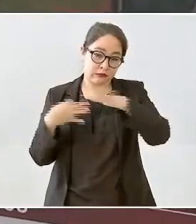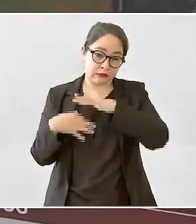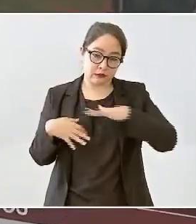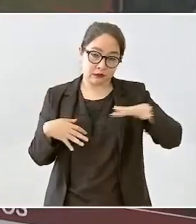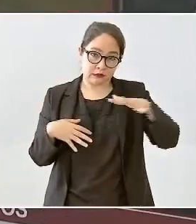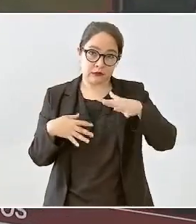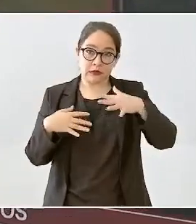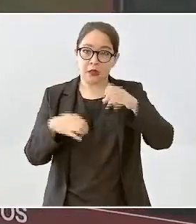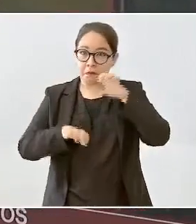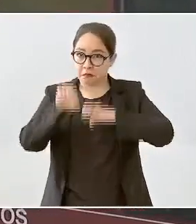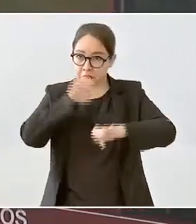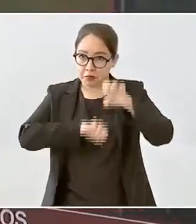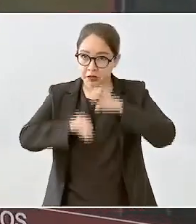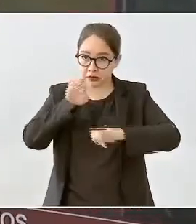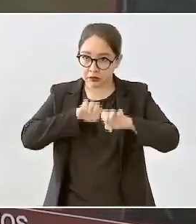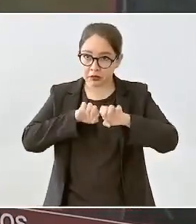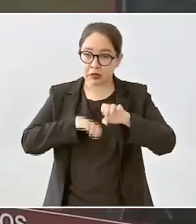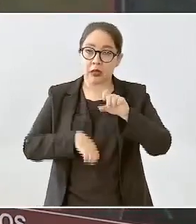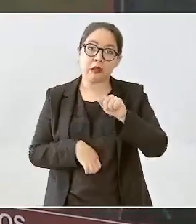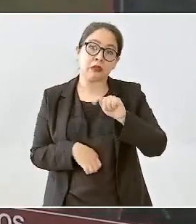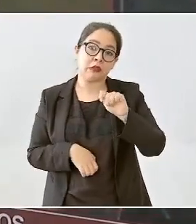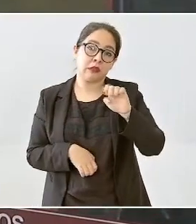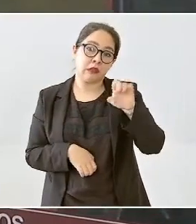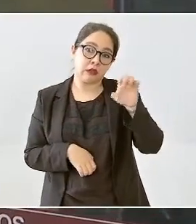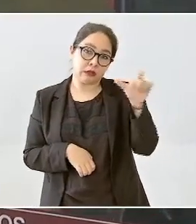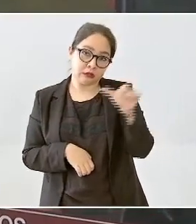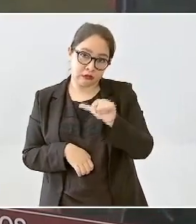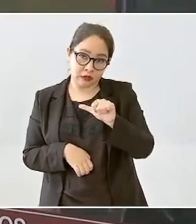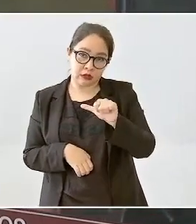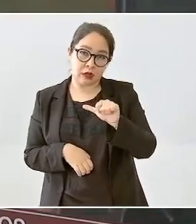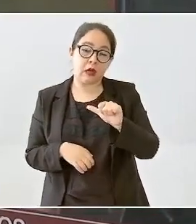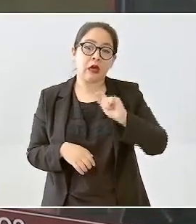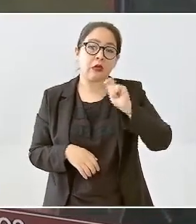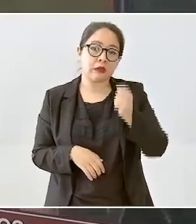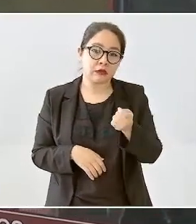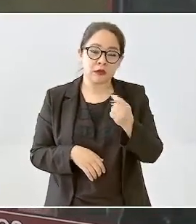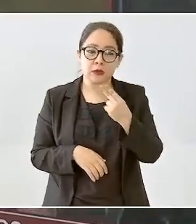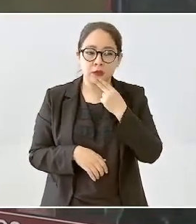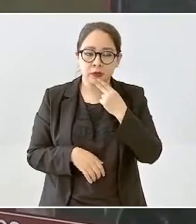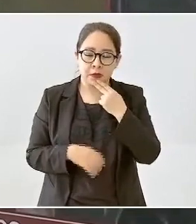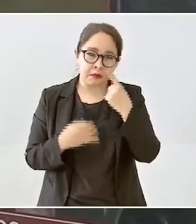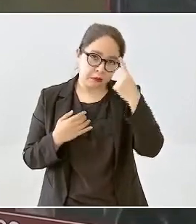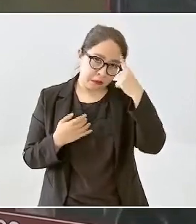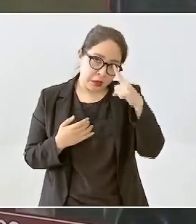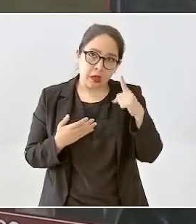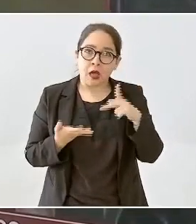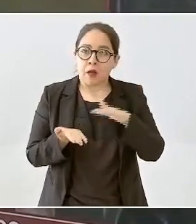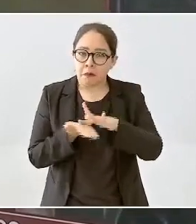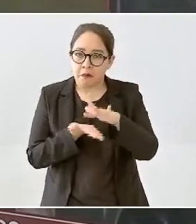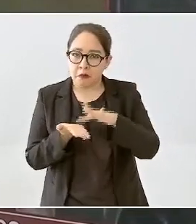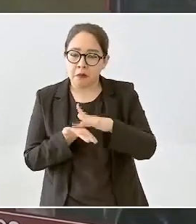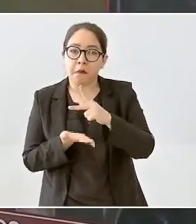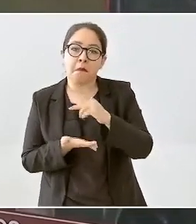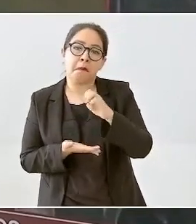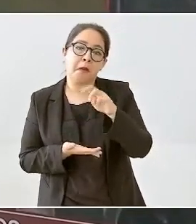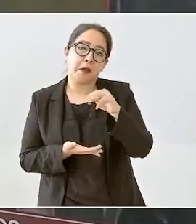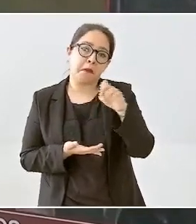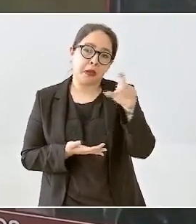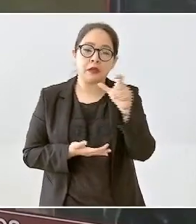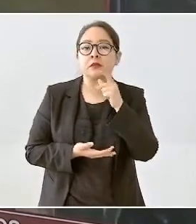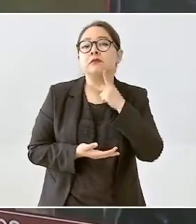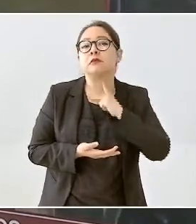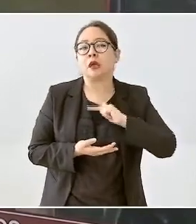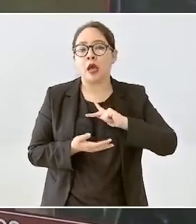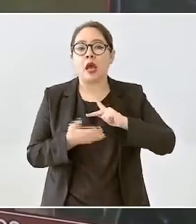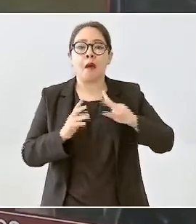local de nombre Protexa, que lo utiliza para apoyo a Petróleos Mexicanos, a las plataformas y